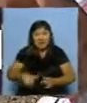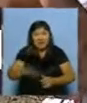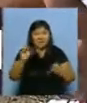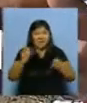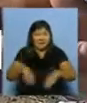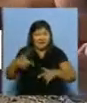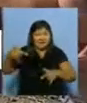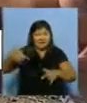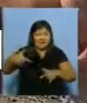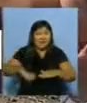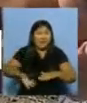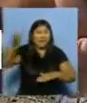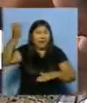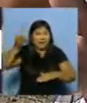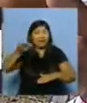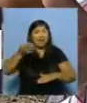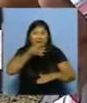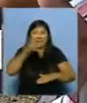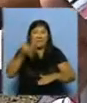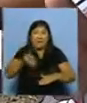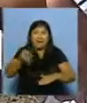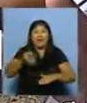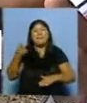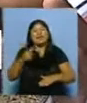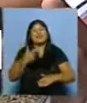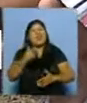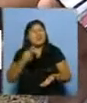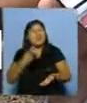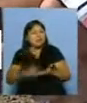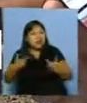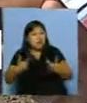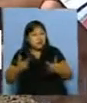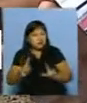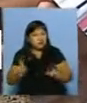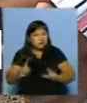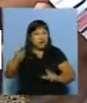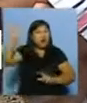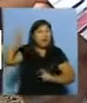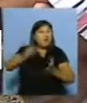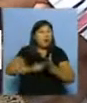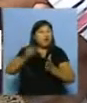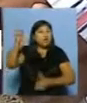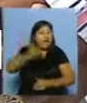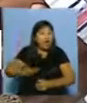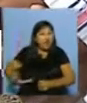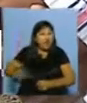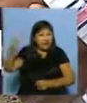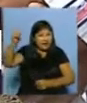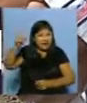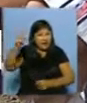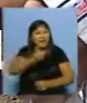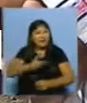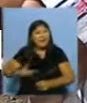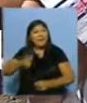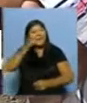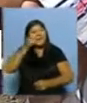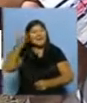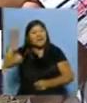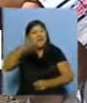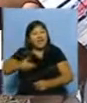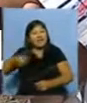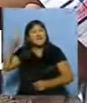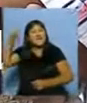aumentos de combustible, como siempre digo, es una decisión de gobierno, una decisión que pasa por Buenos Aires, por la presidencia y las negociaciones